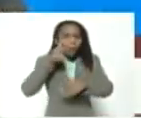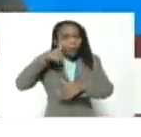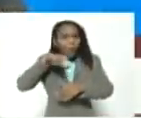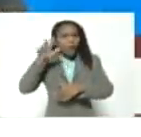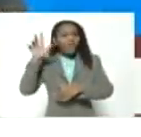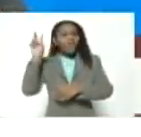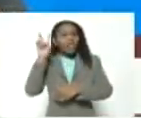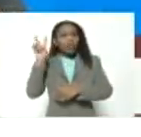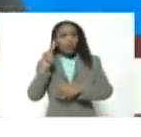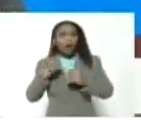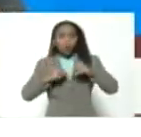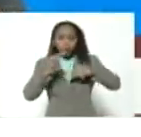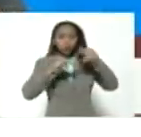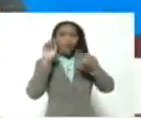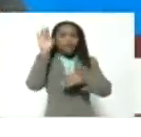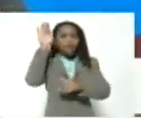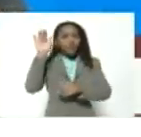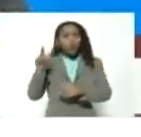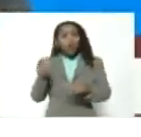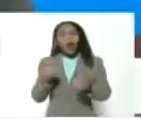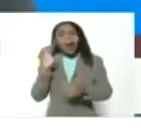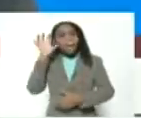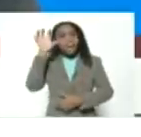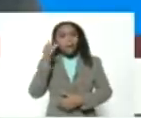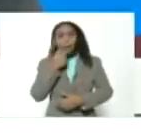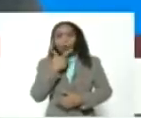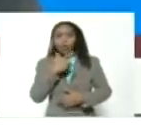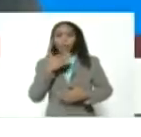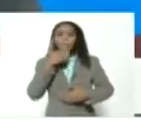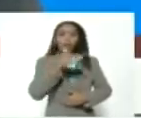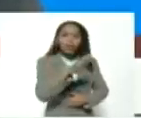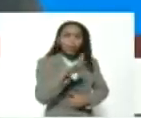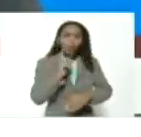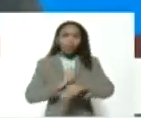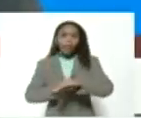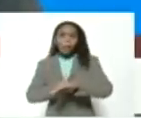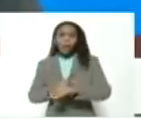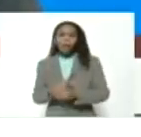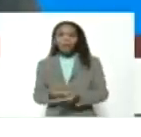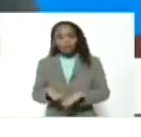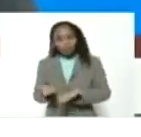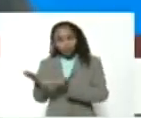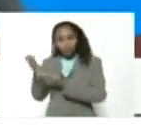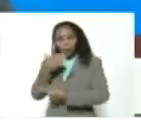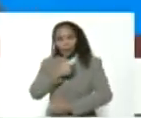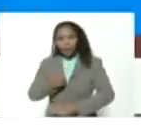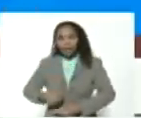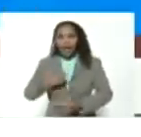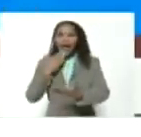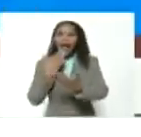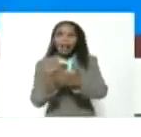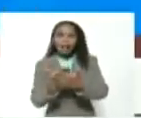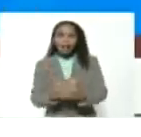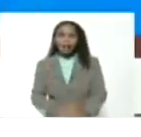construir el futuro, para construir la patria bonita de las próximas décadas. Adelante, presidente. Muchísimas gracias.